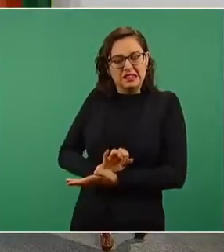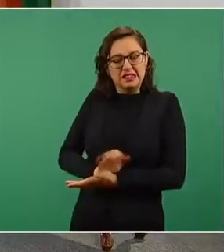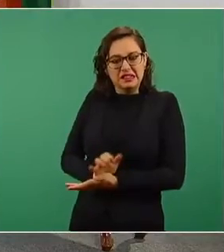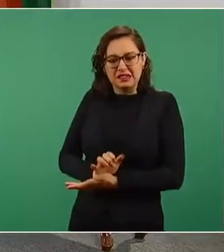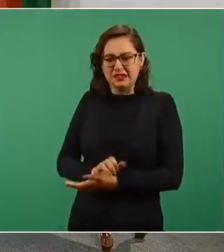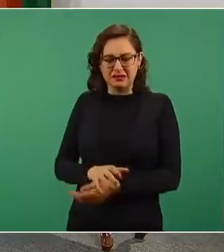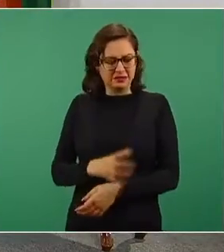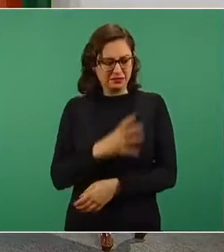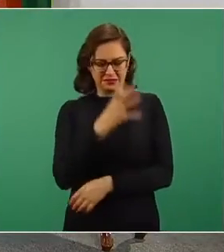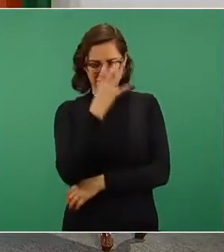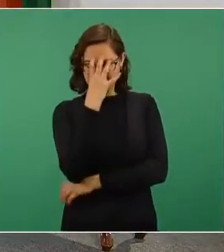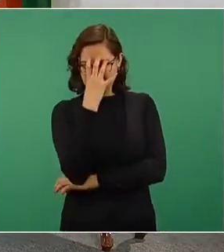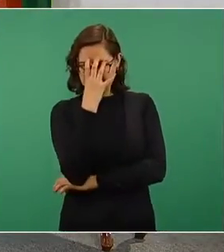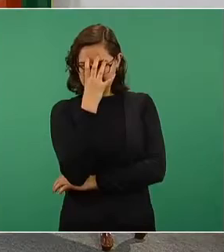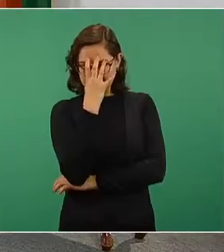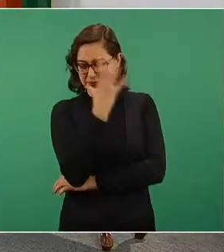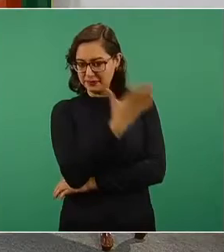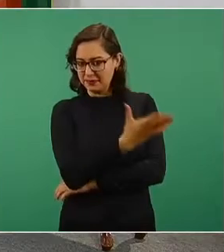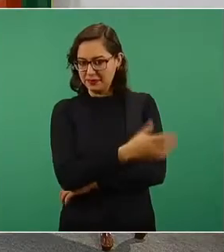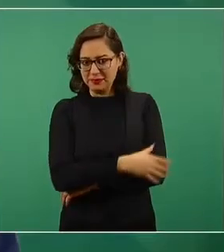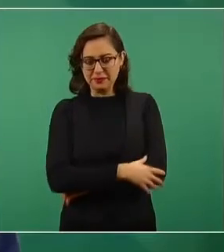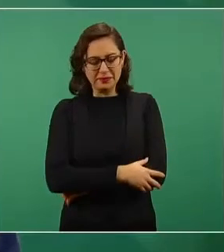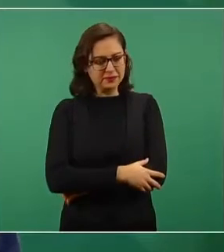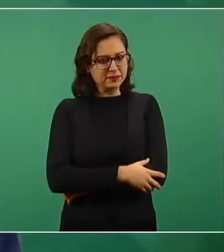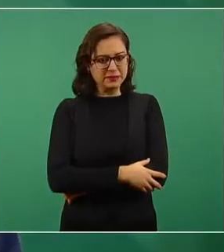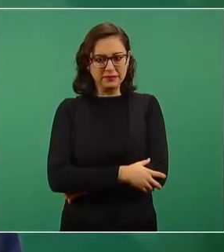Una vergüenza.